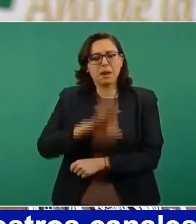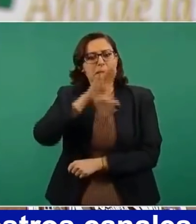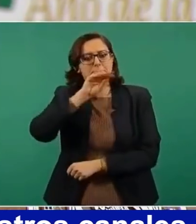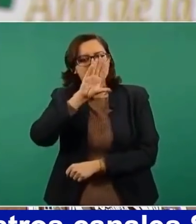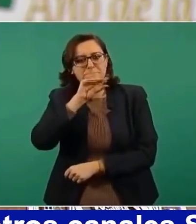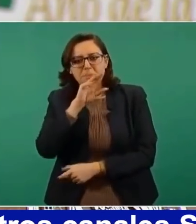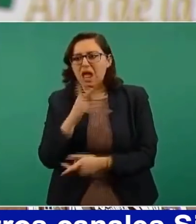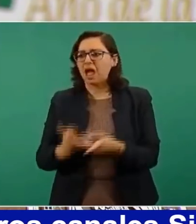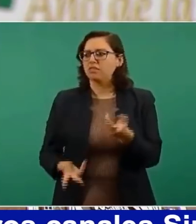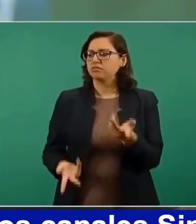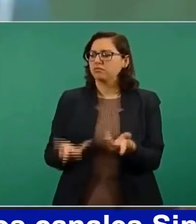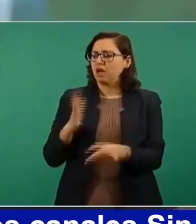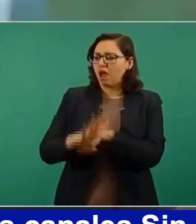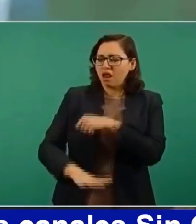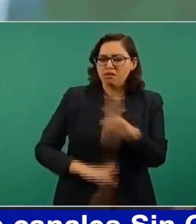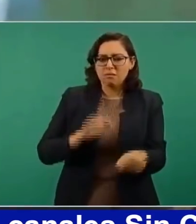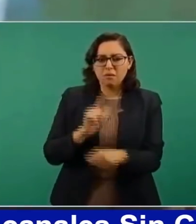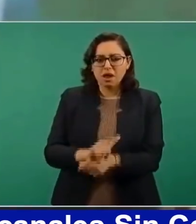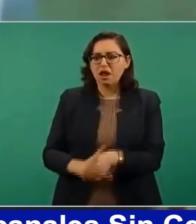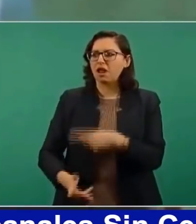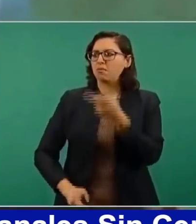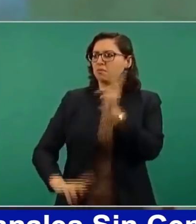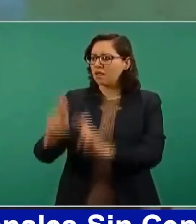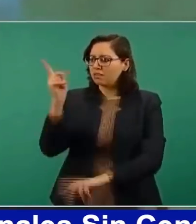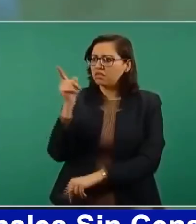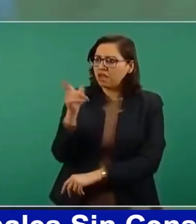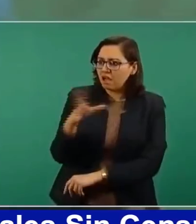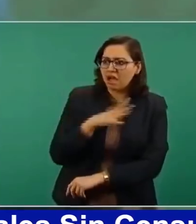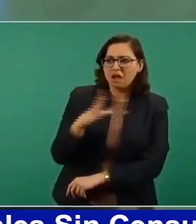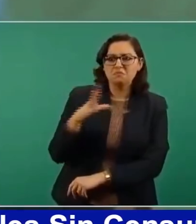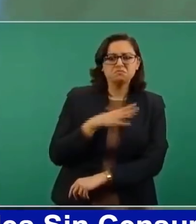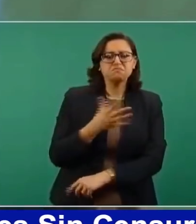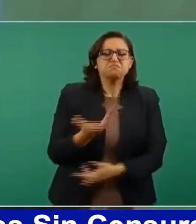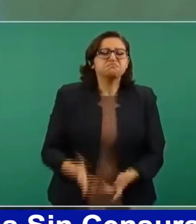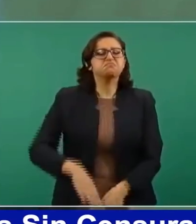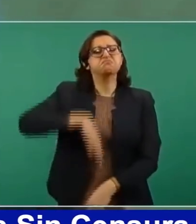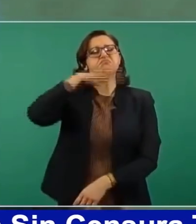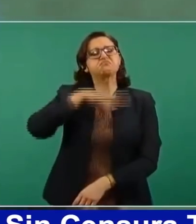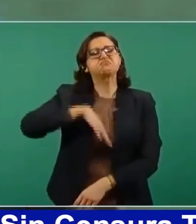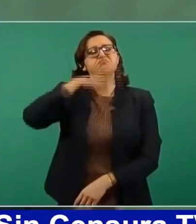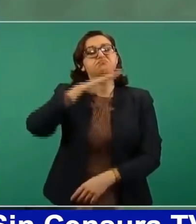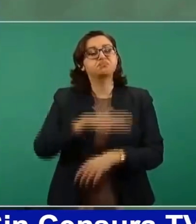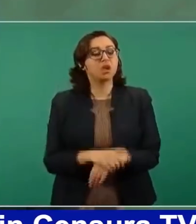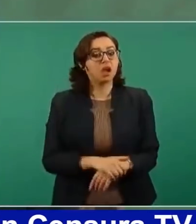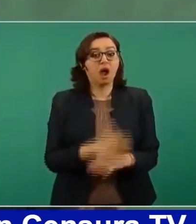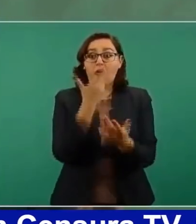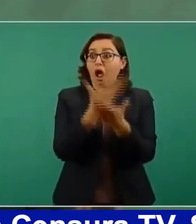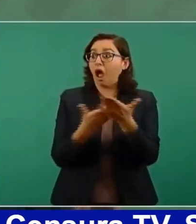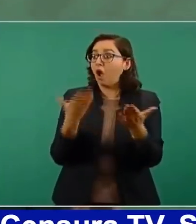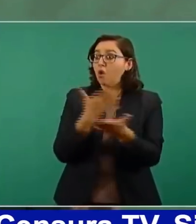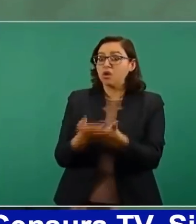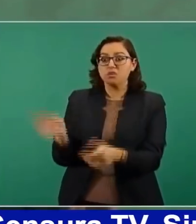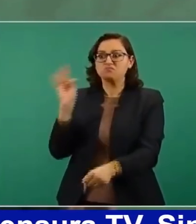con la flora, con la fauna, ahora se amparan.